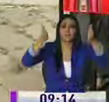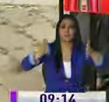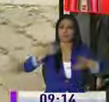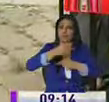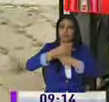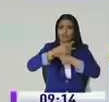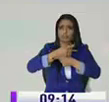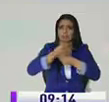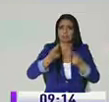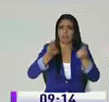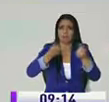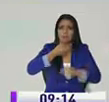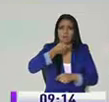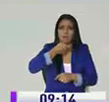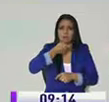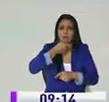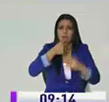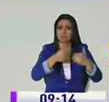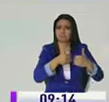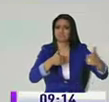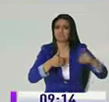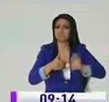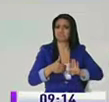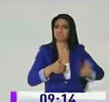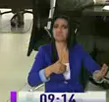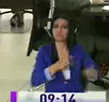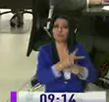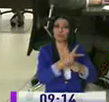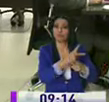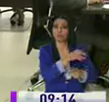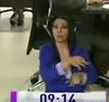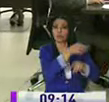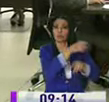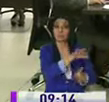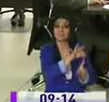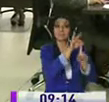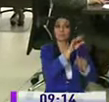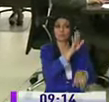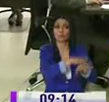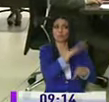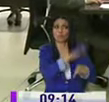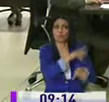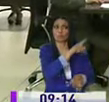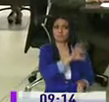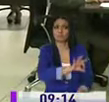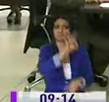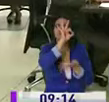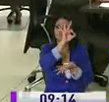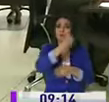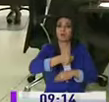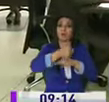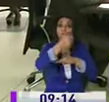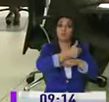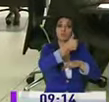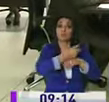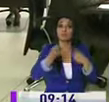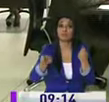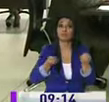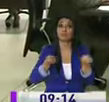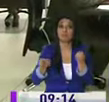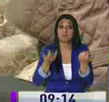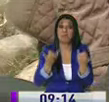aquí tomaban distancia de los consejeros principales y los culpan de ser los responsables de la elección de las autoridades de control